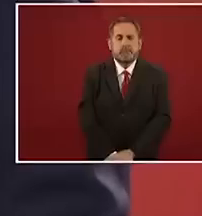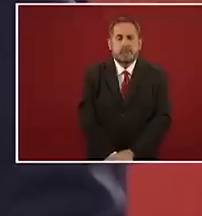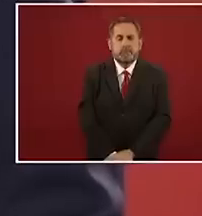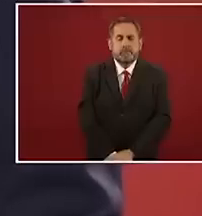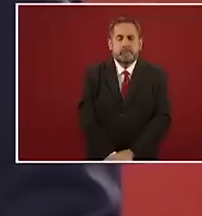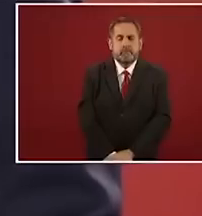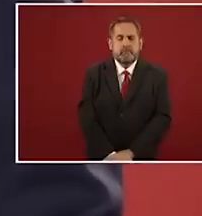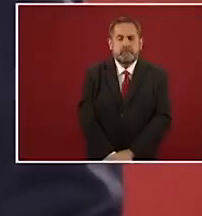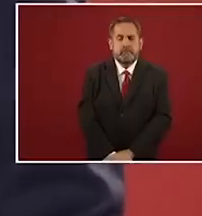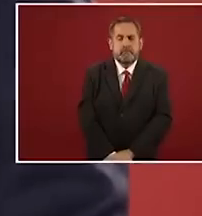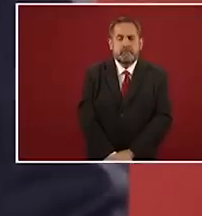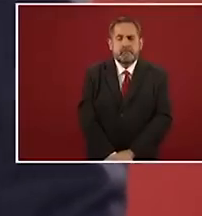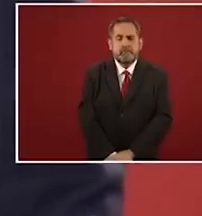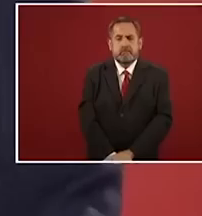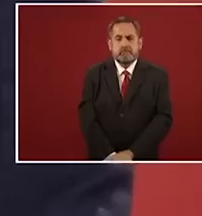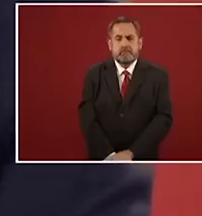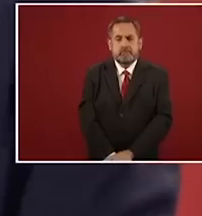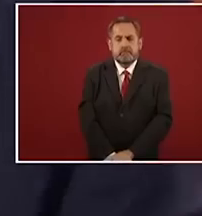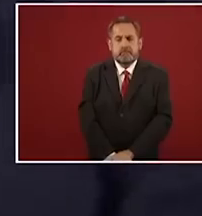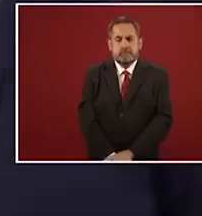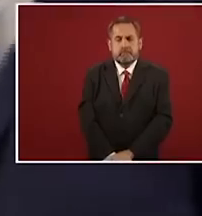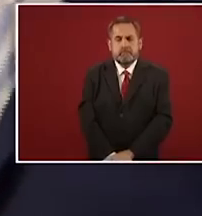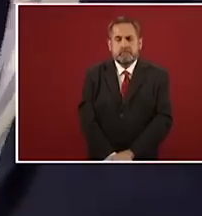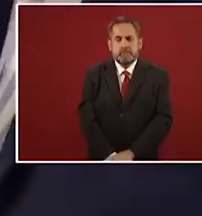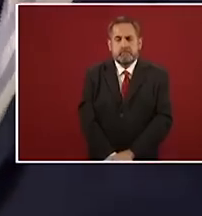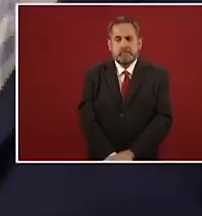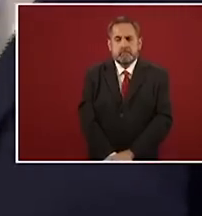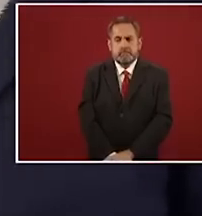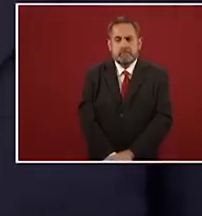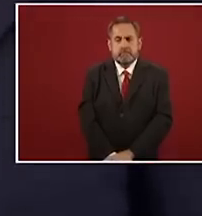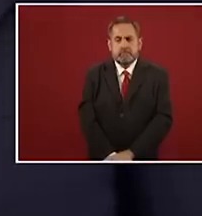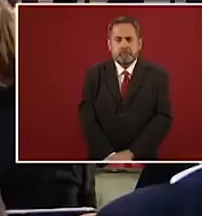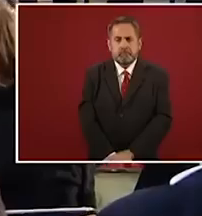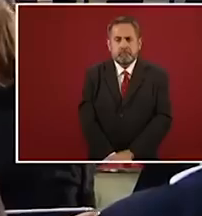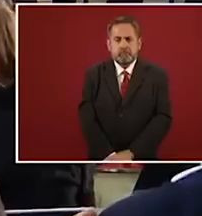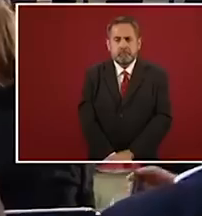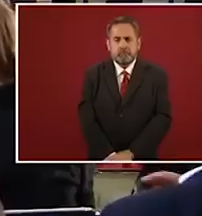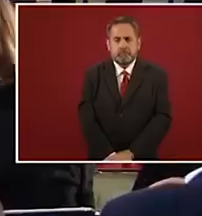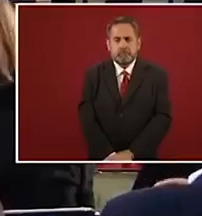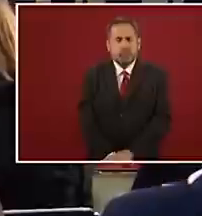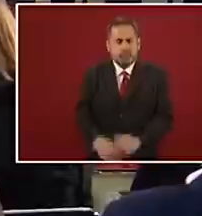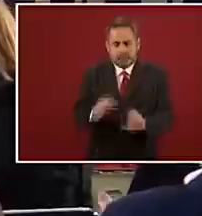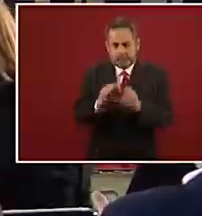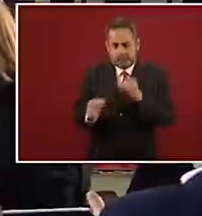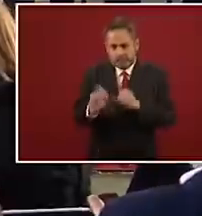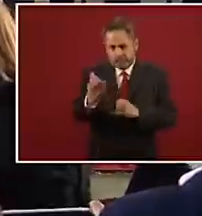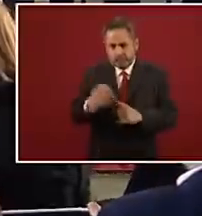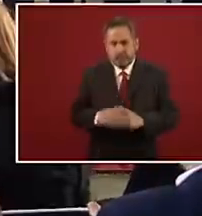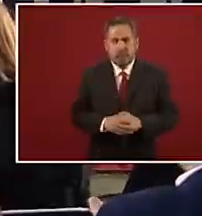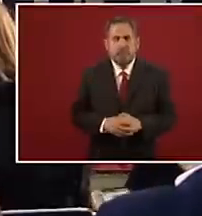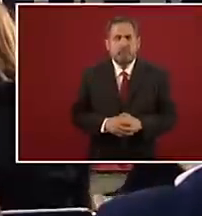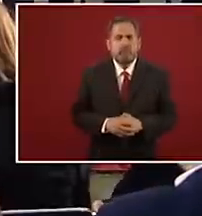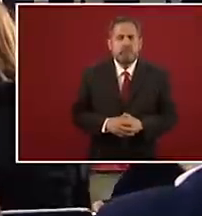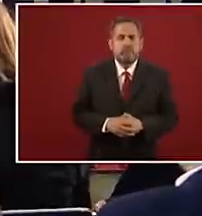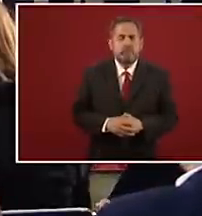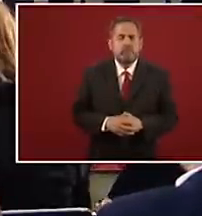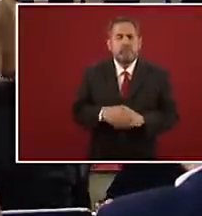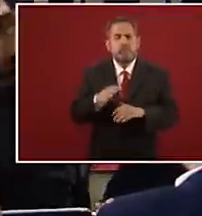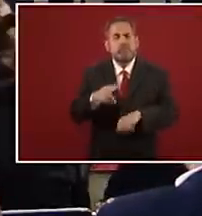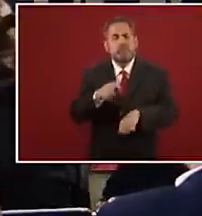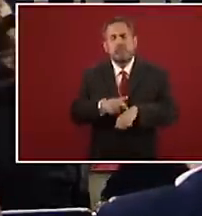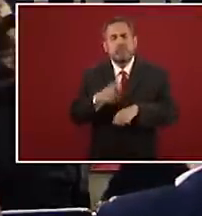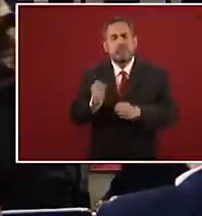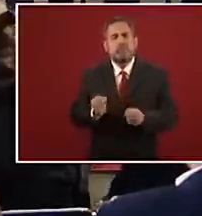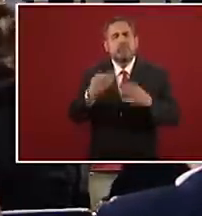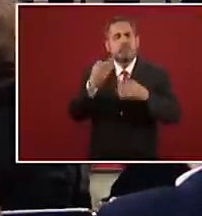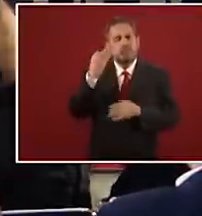Señor presidente, termina mi turno de preguntas. Ya, una. Sobre el tiempo y en torno del tiempo,